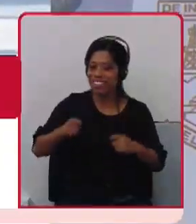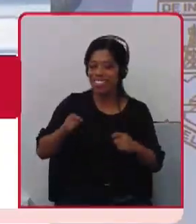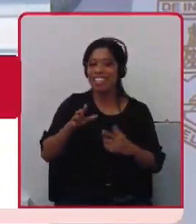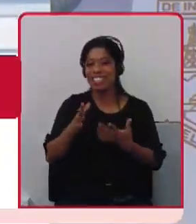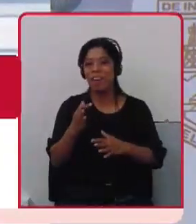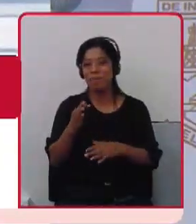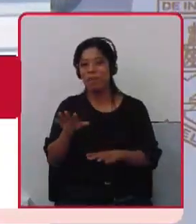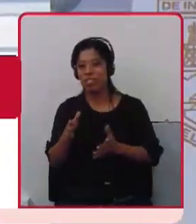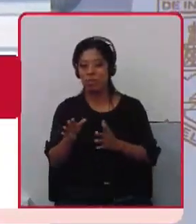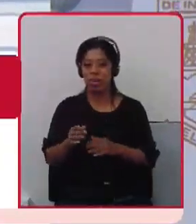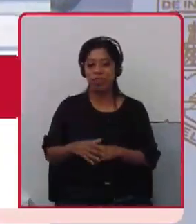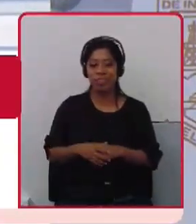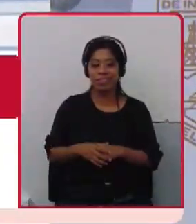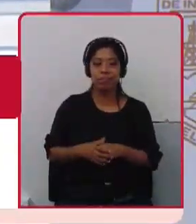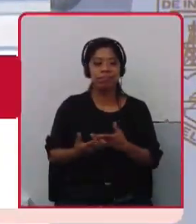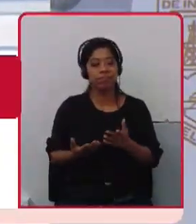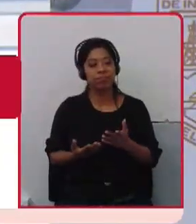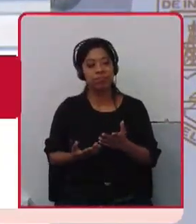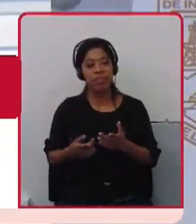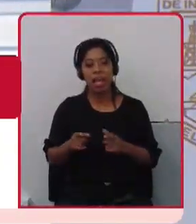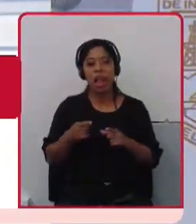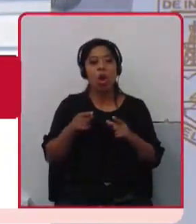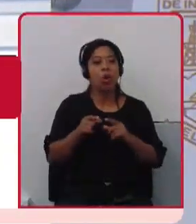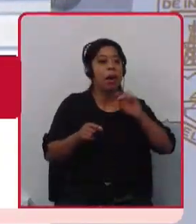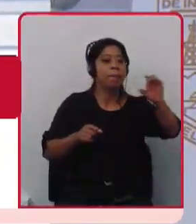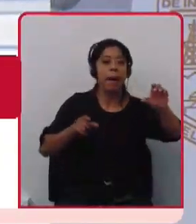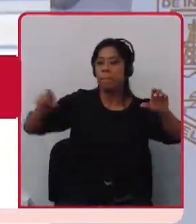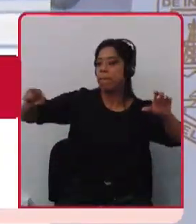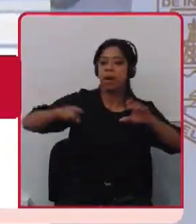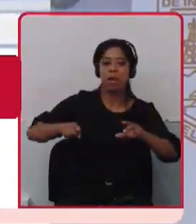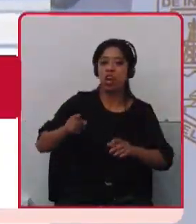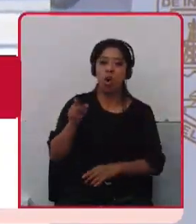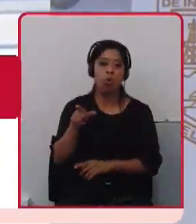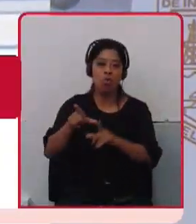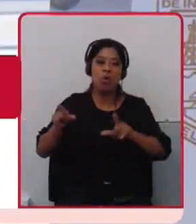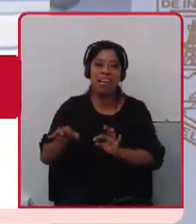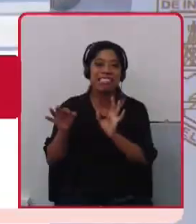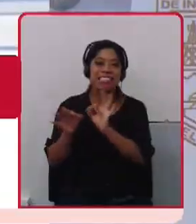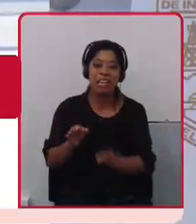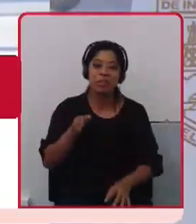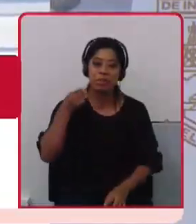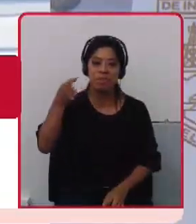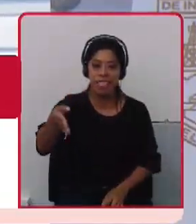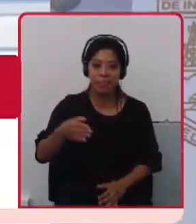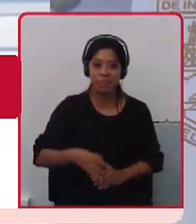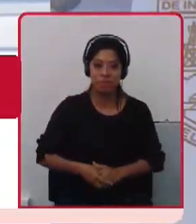forma, ¿no? En vez de estar en varios sitios, vamos al punto donde nos indica, ¿no?